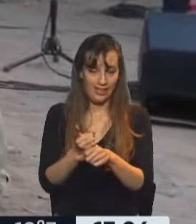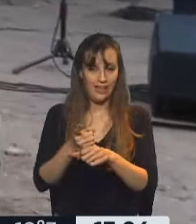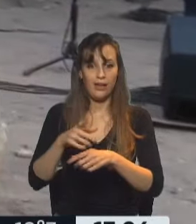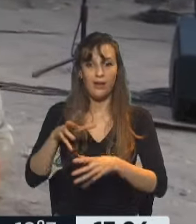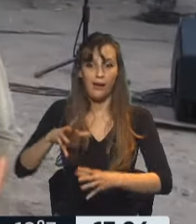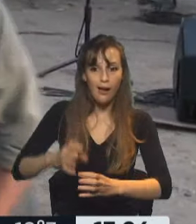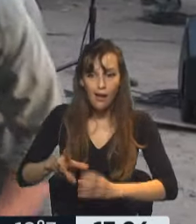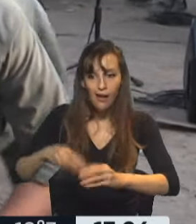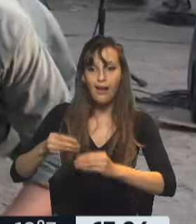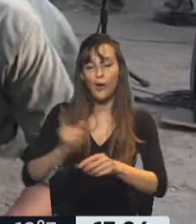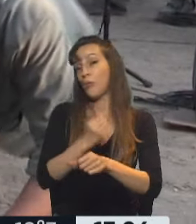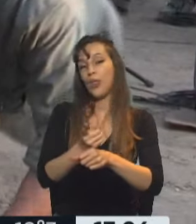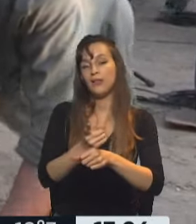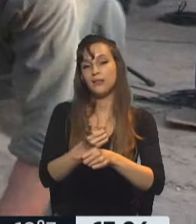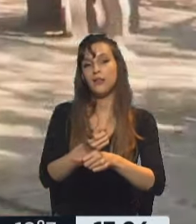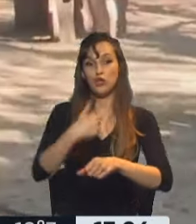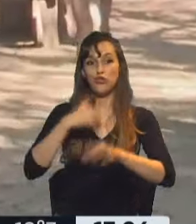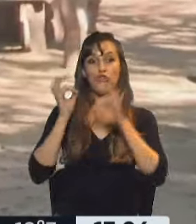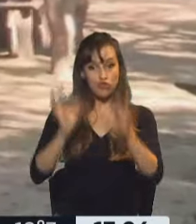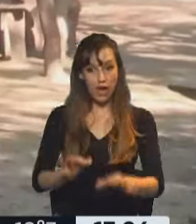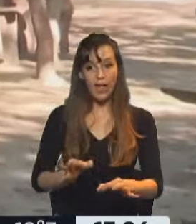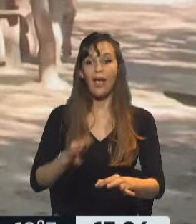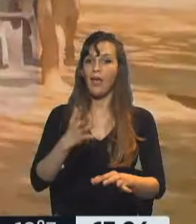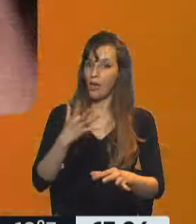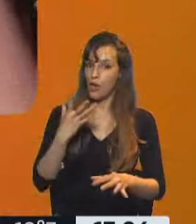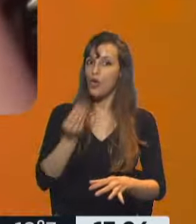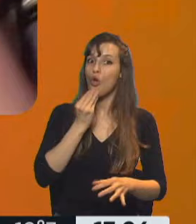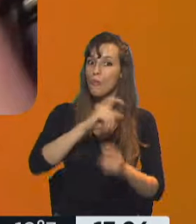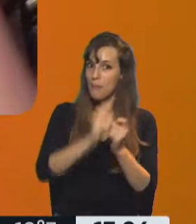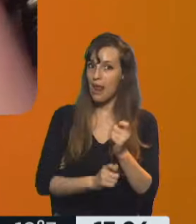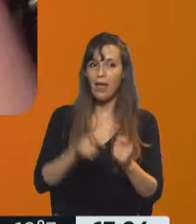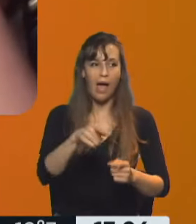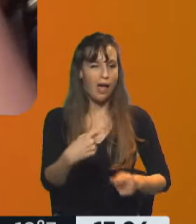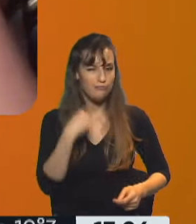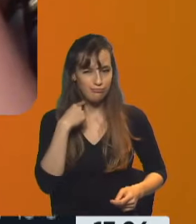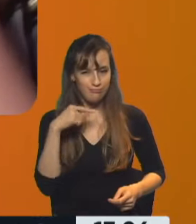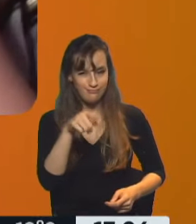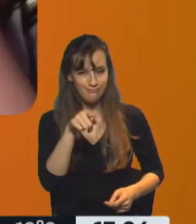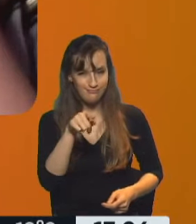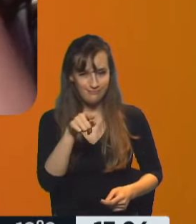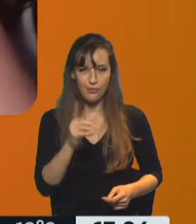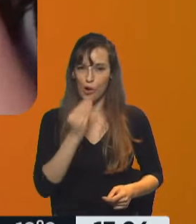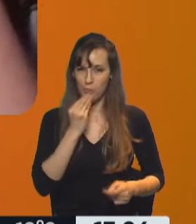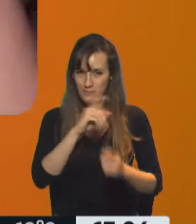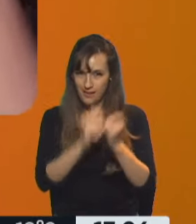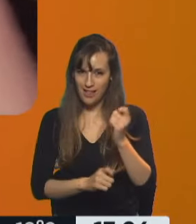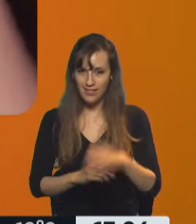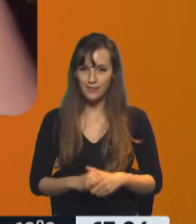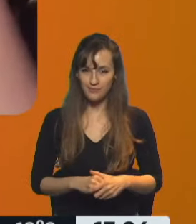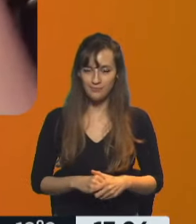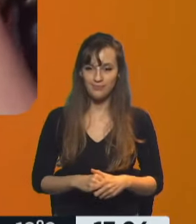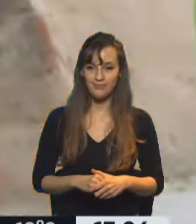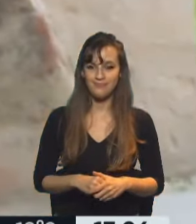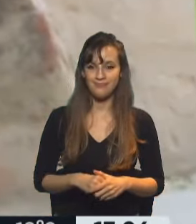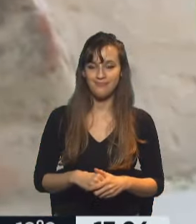el indio arma, porque yo llegué y ayudé en la cocina, comí empanadas. ¿Cómo te vendió, tamales, ¿Cómo te vendió Tere? No.